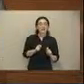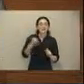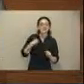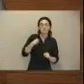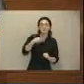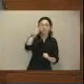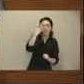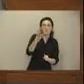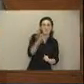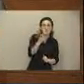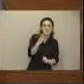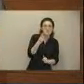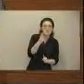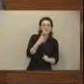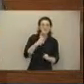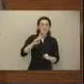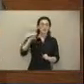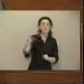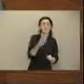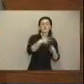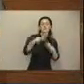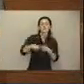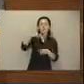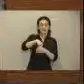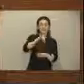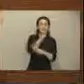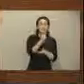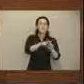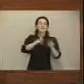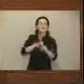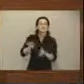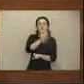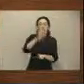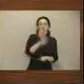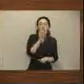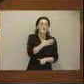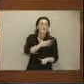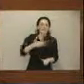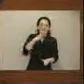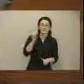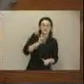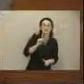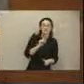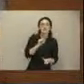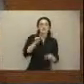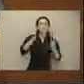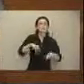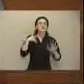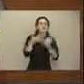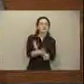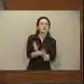temores contra la pluralidad en las instituciones, que a nosotros nos parece que es absolutamente deseable y en ningún caso puede